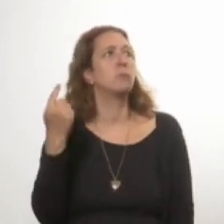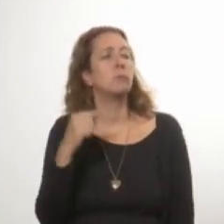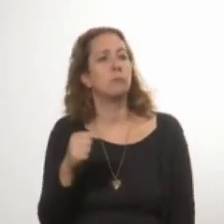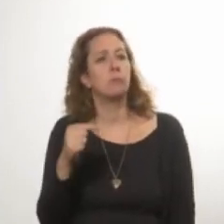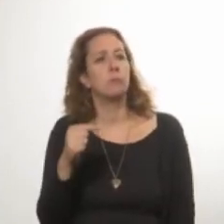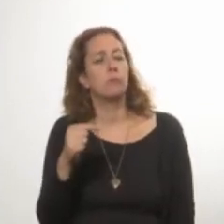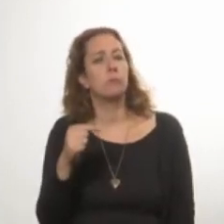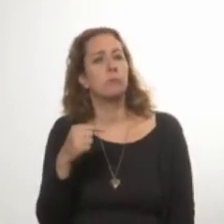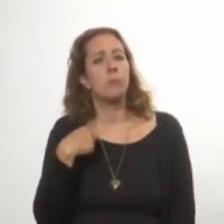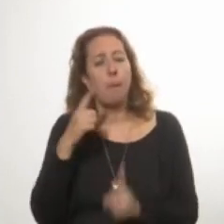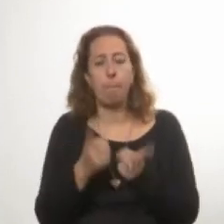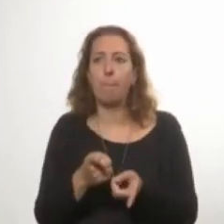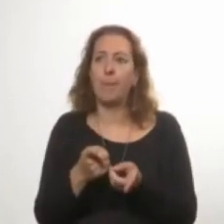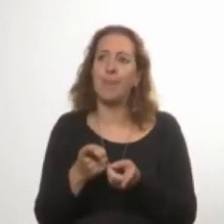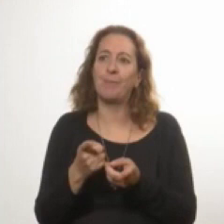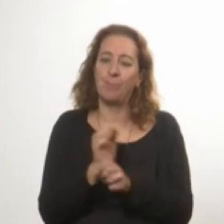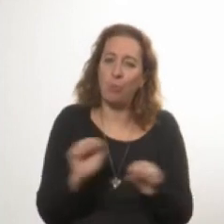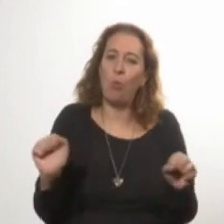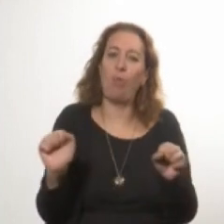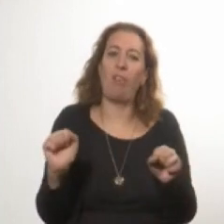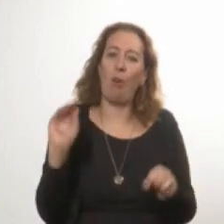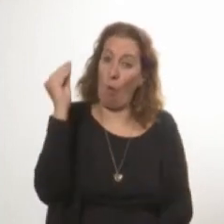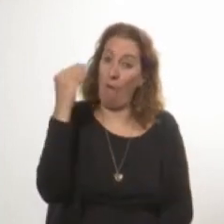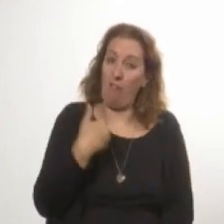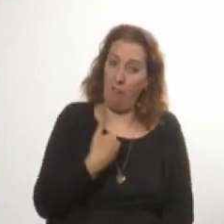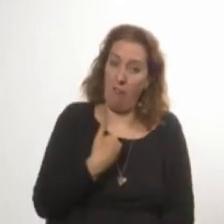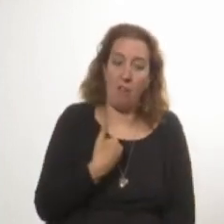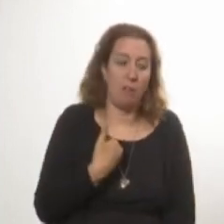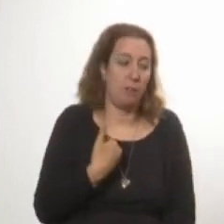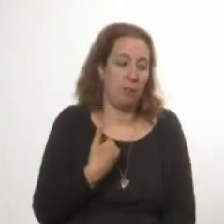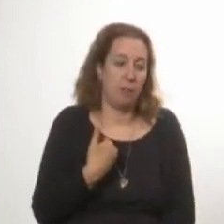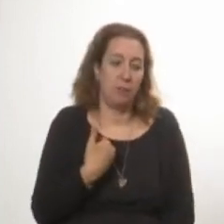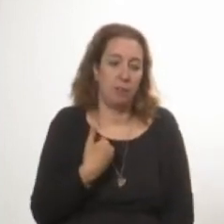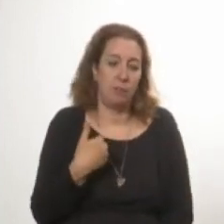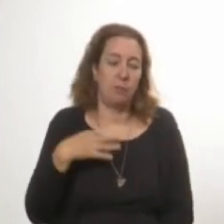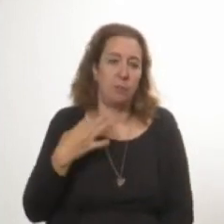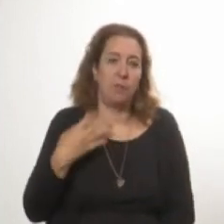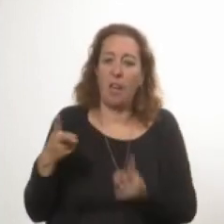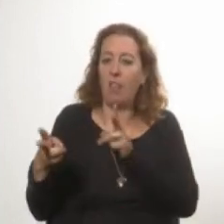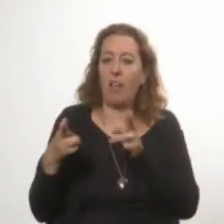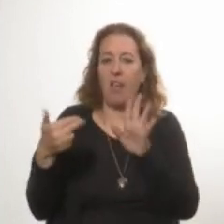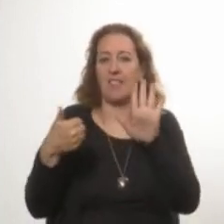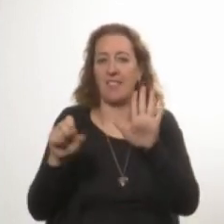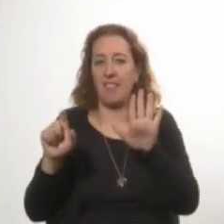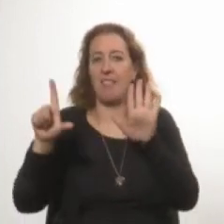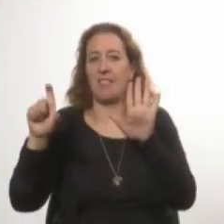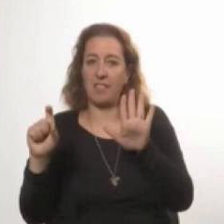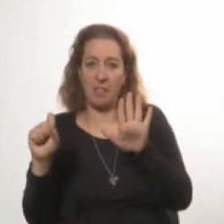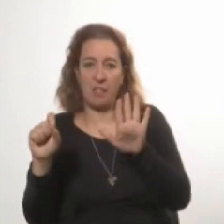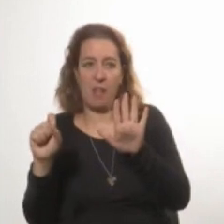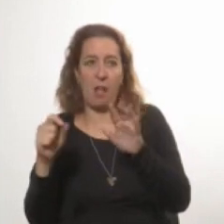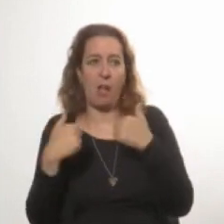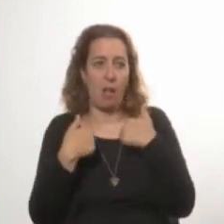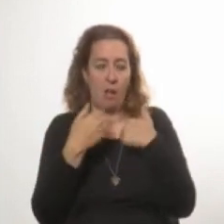Y tuve el privilegio de, siendo muy jovencito, vivir la década del 60 y del 70. Y